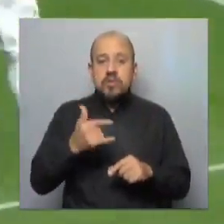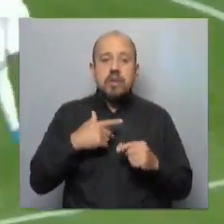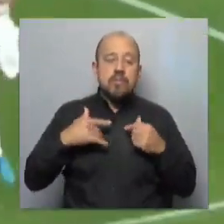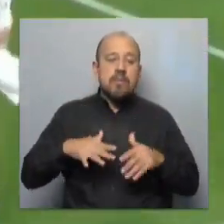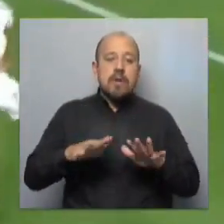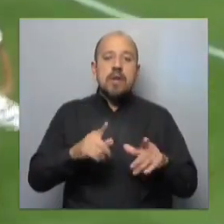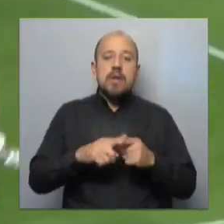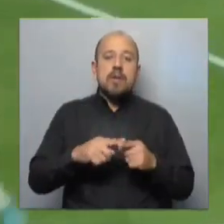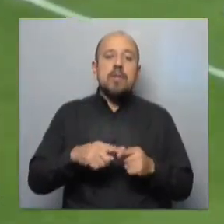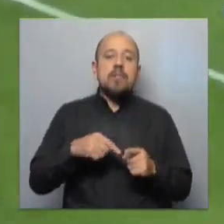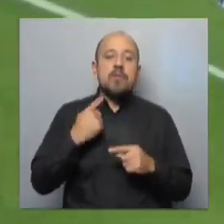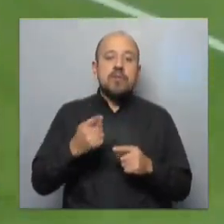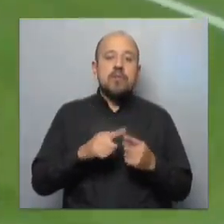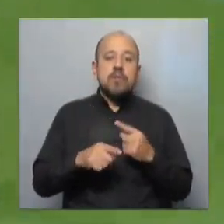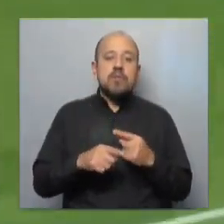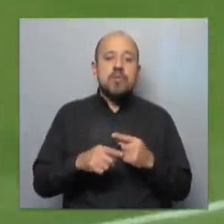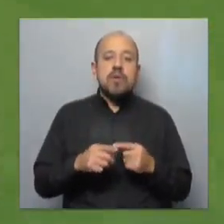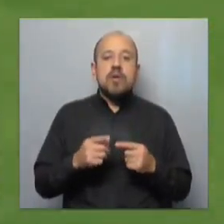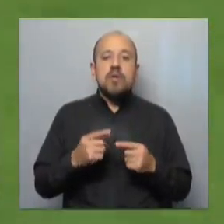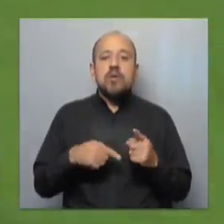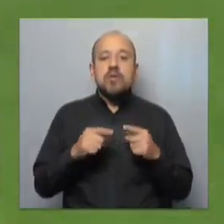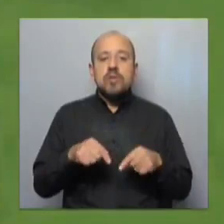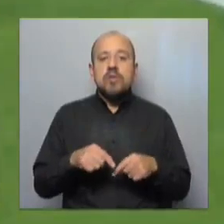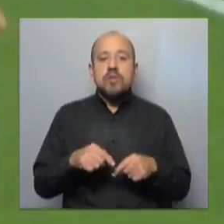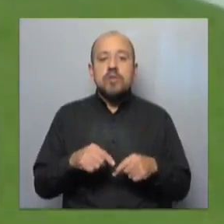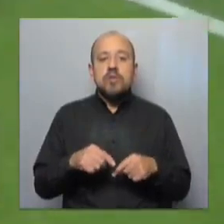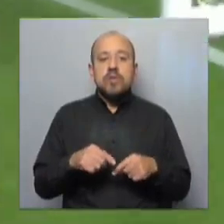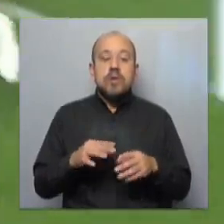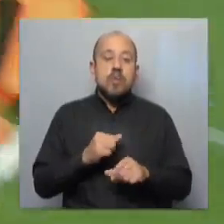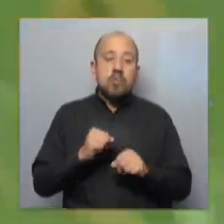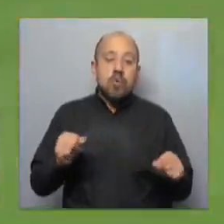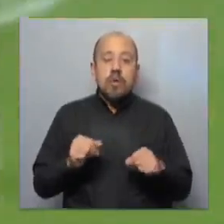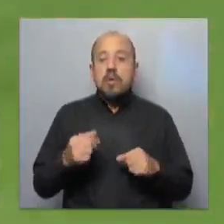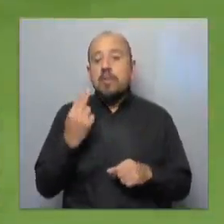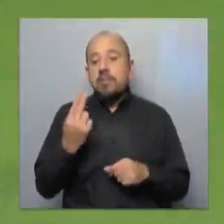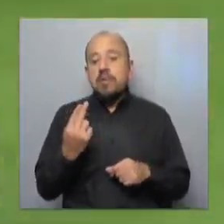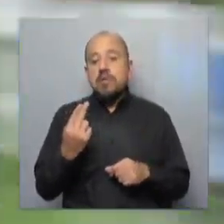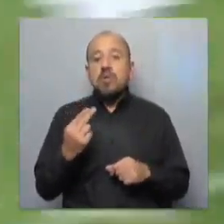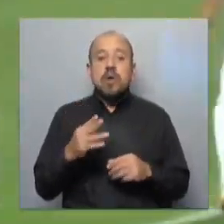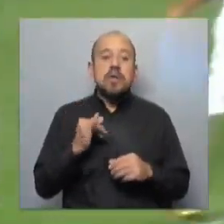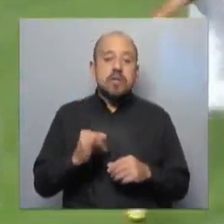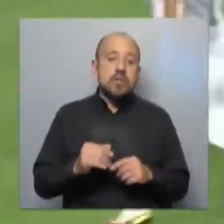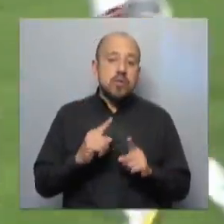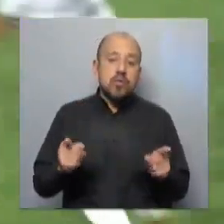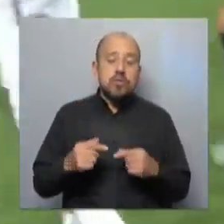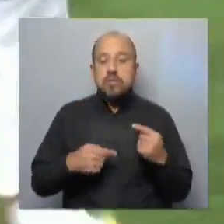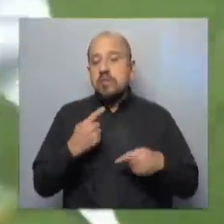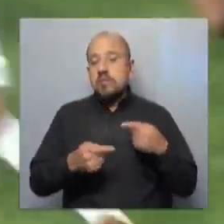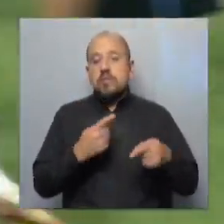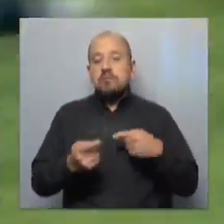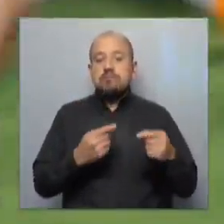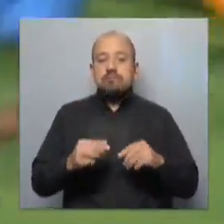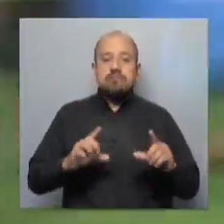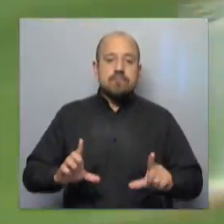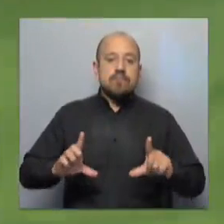rumbo al mundial y por eso es quien en forma exclusiva puede autorizar a terceros a reproducir y transmitir